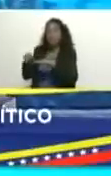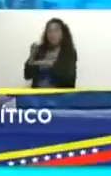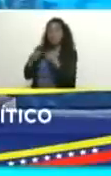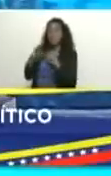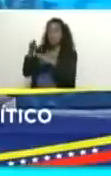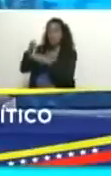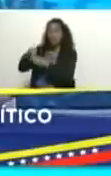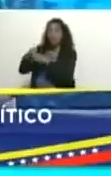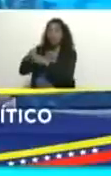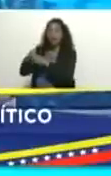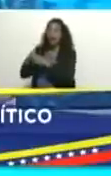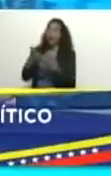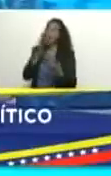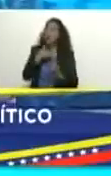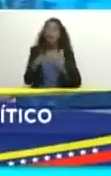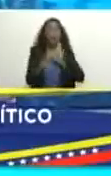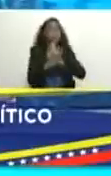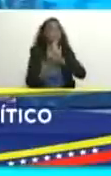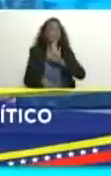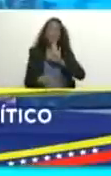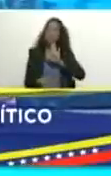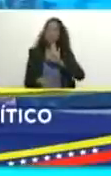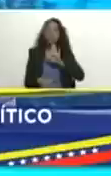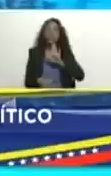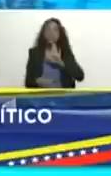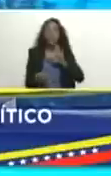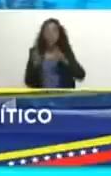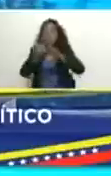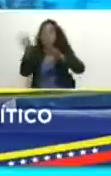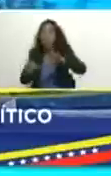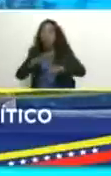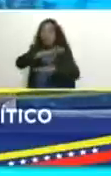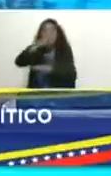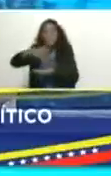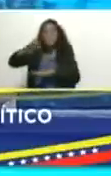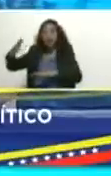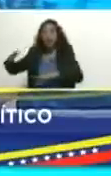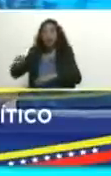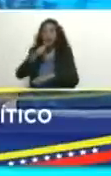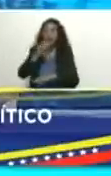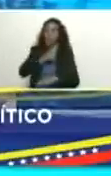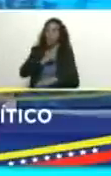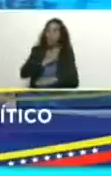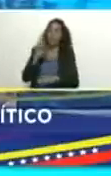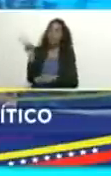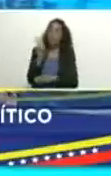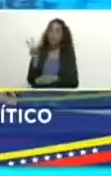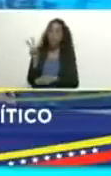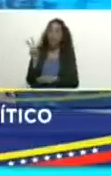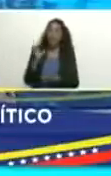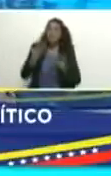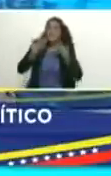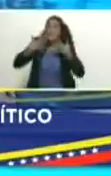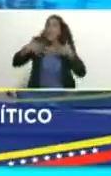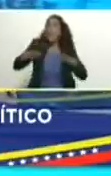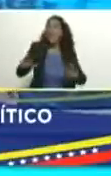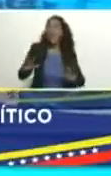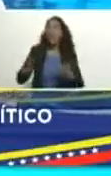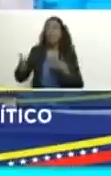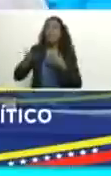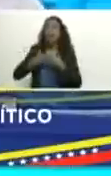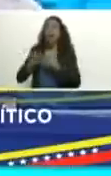dado las graves violaciones sobre el mar territorial venezolano, donde se ha pretendido dar bloques